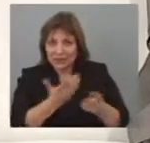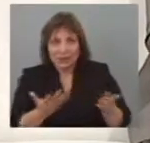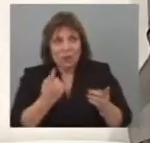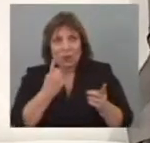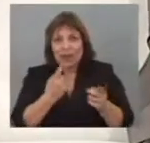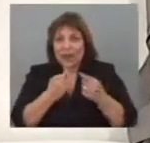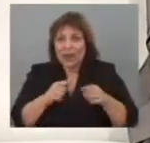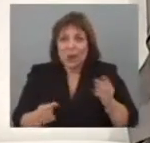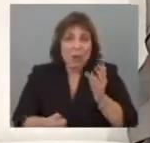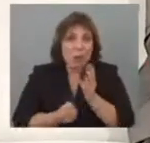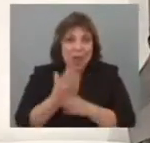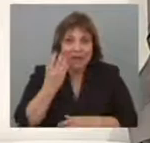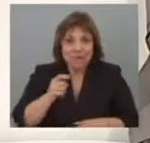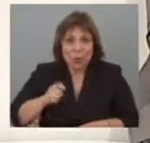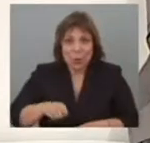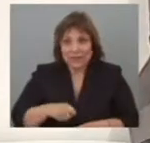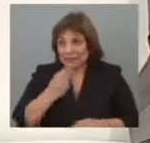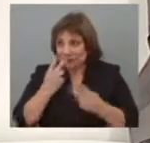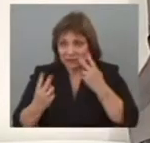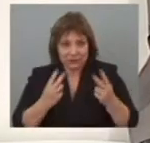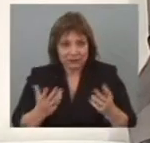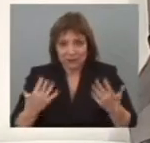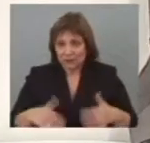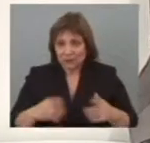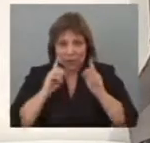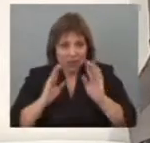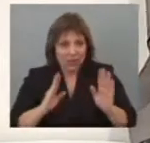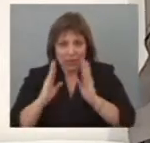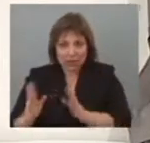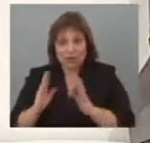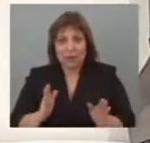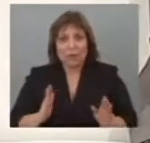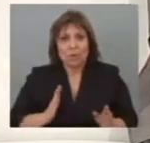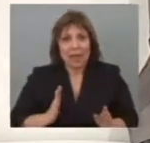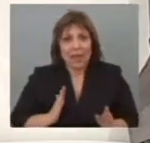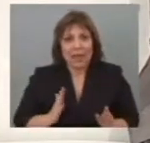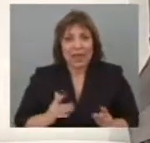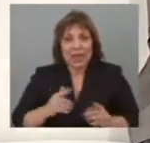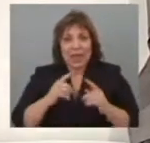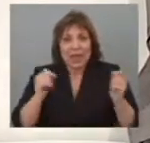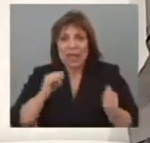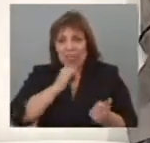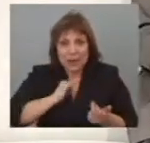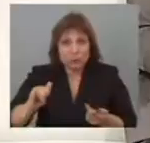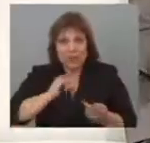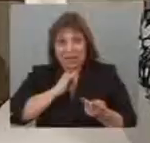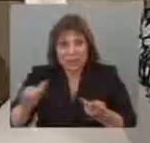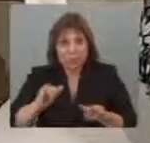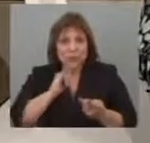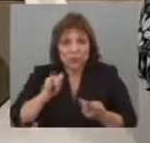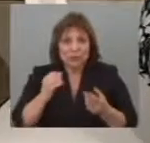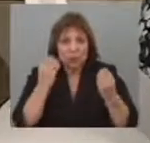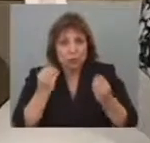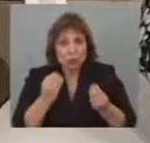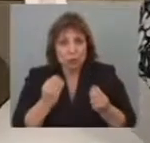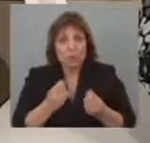nueva, es nuevo para los jueces verse enfrentado a atender a mujeres que traen denuncias de violencia de género.